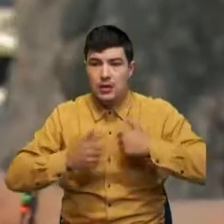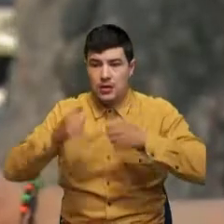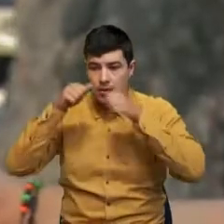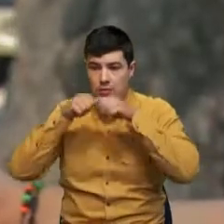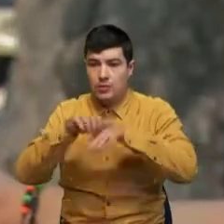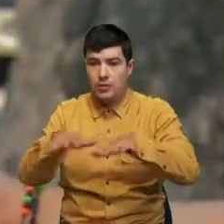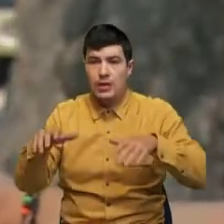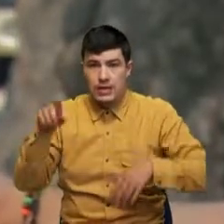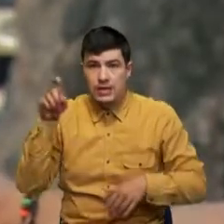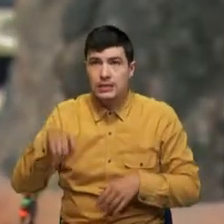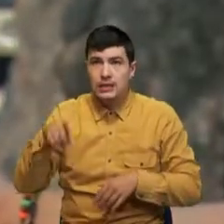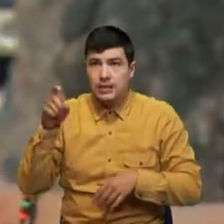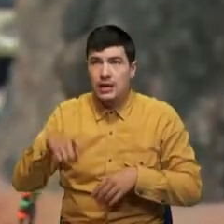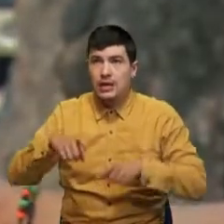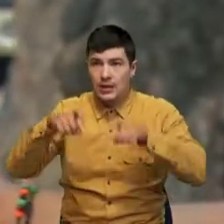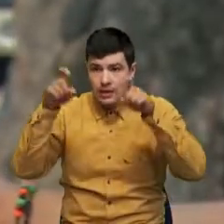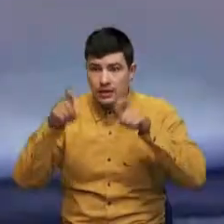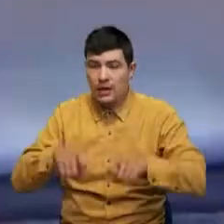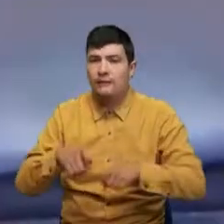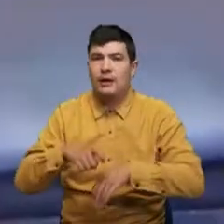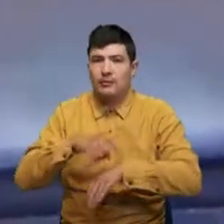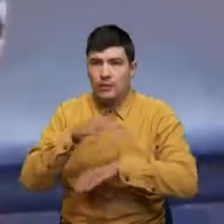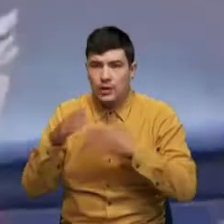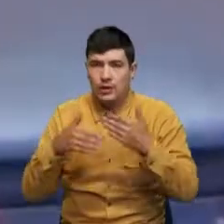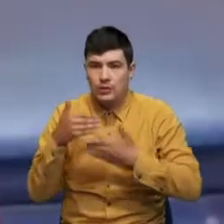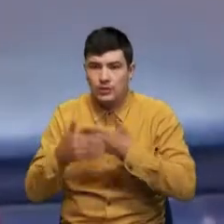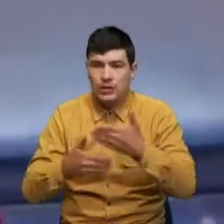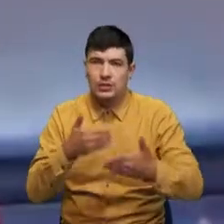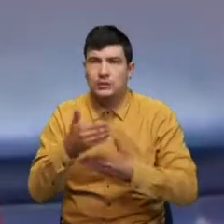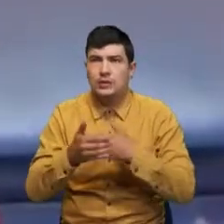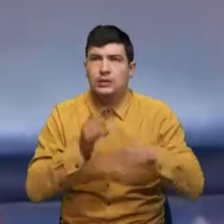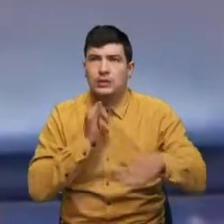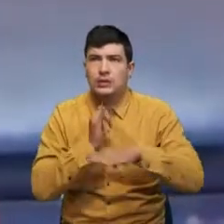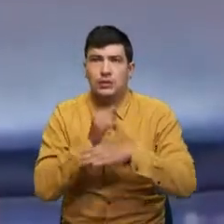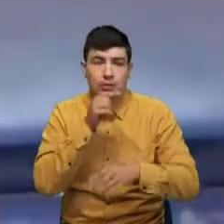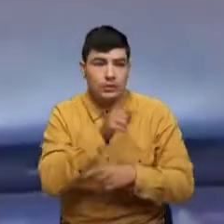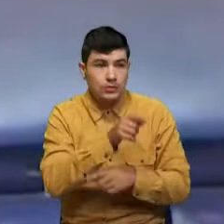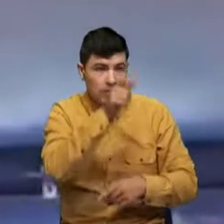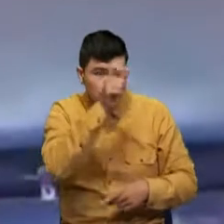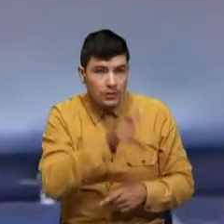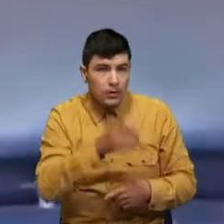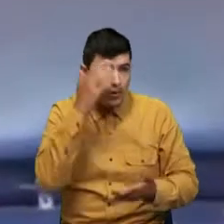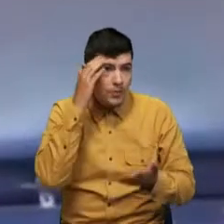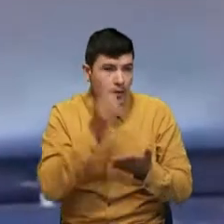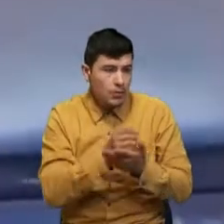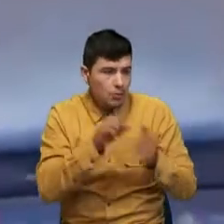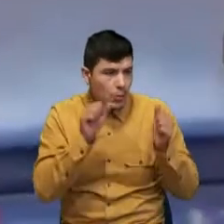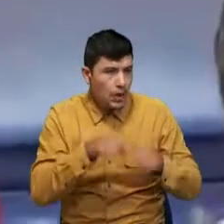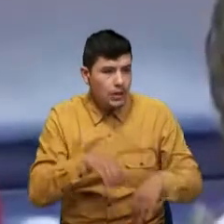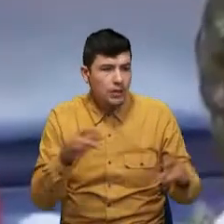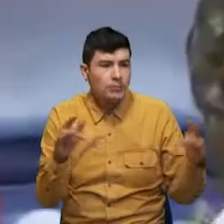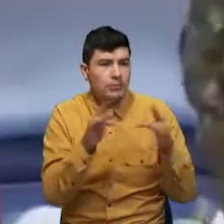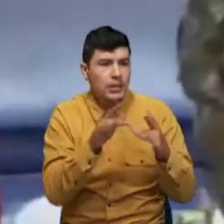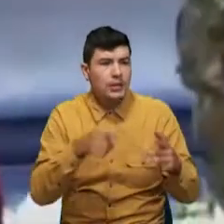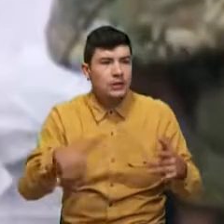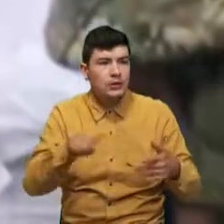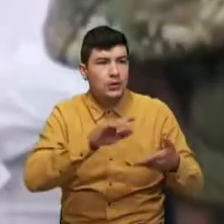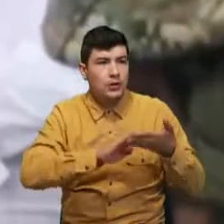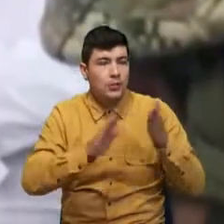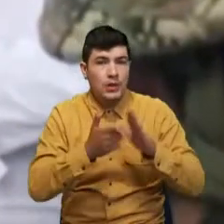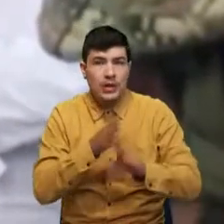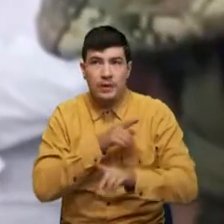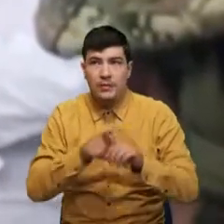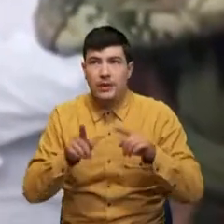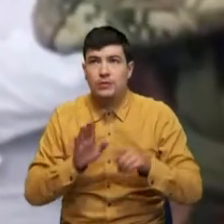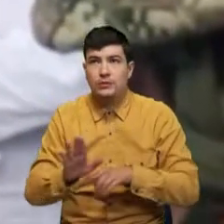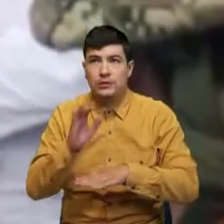necesariamente que seguir las líneas institucionales aún cuando las declaraciones del general podrían ser sensatas para la comunidad la jerarquía institucional